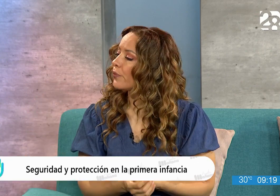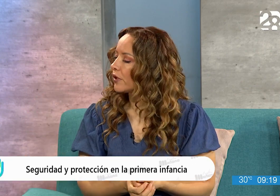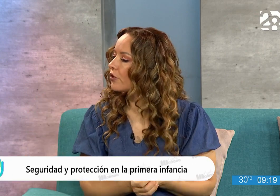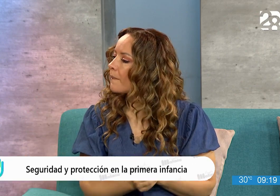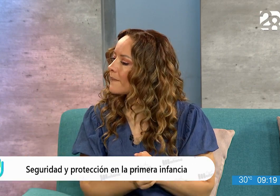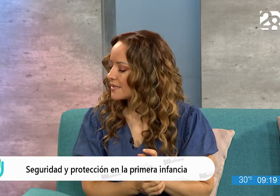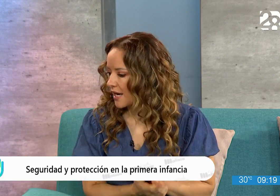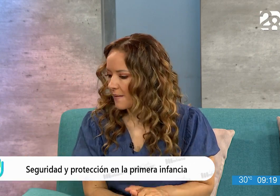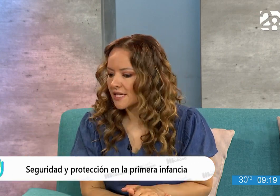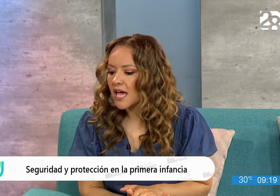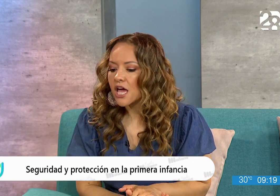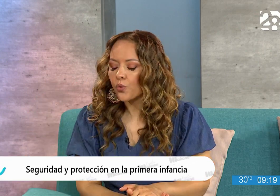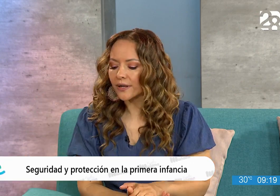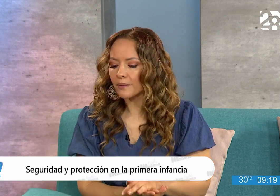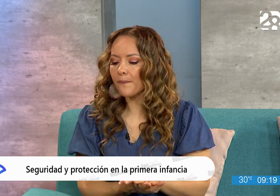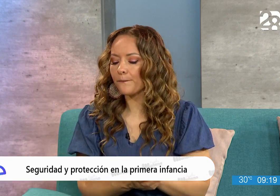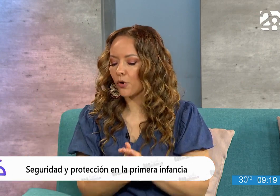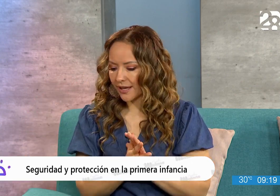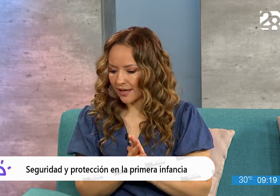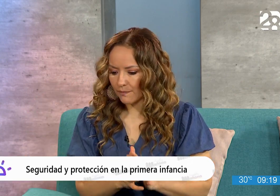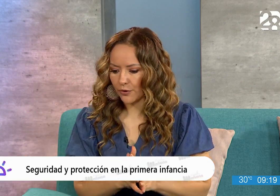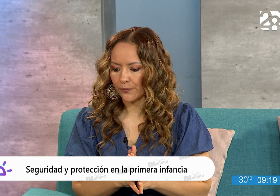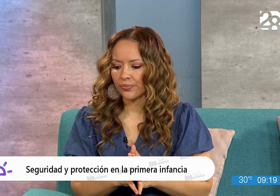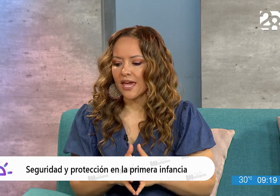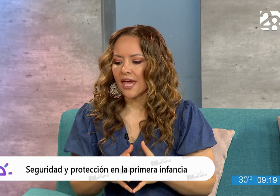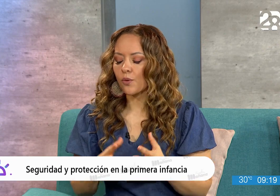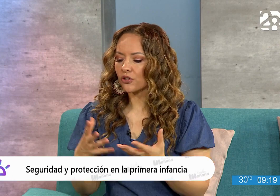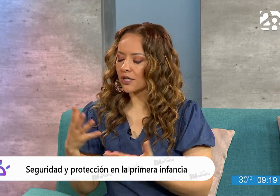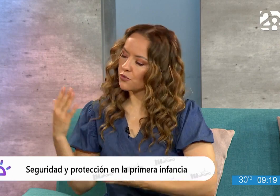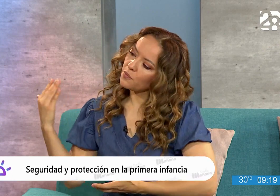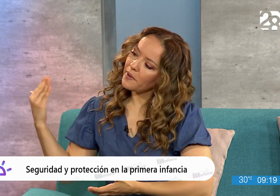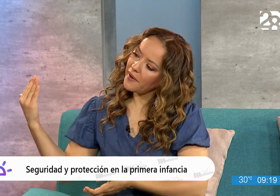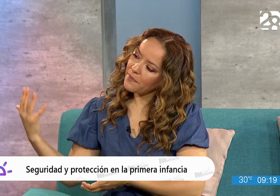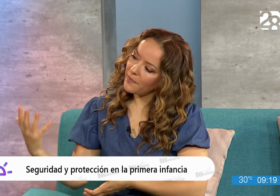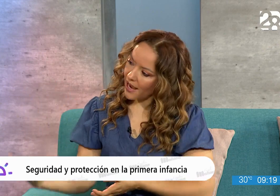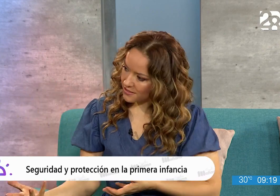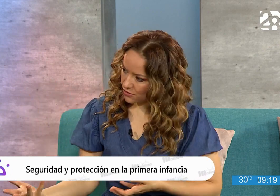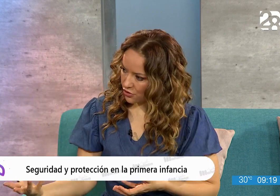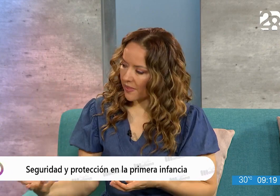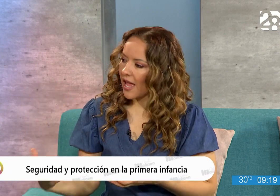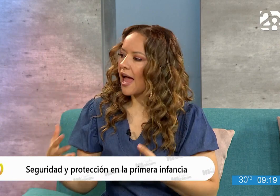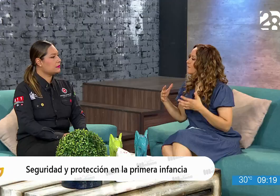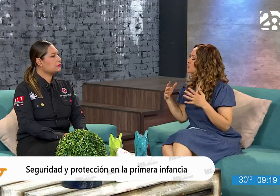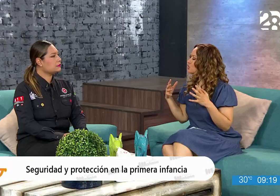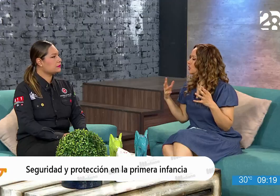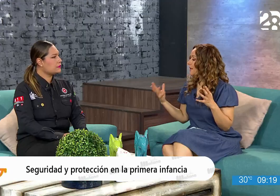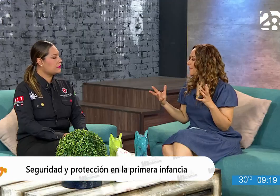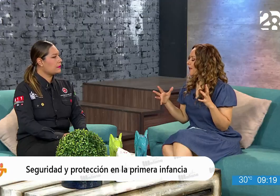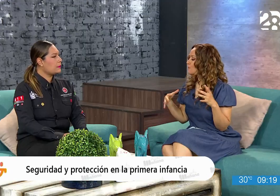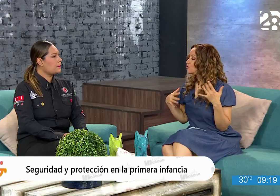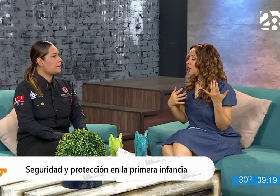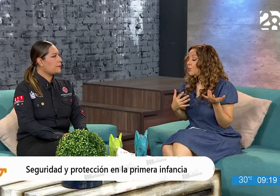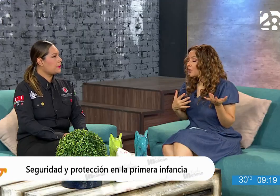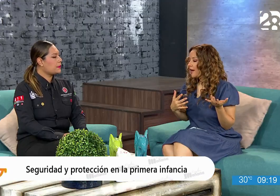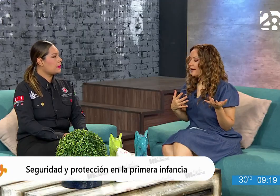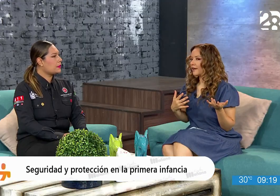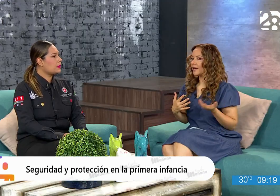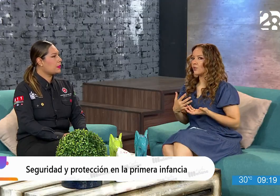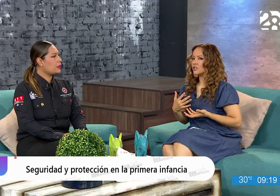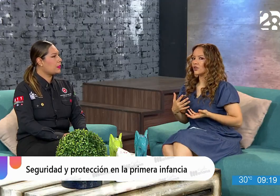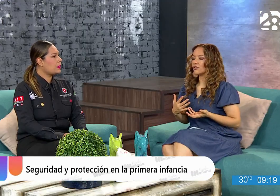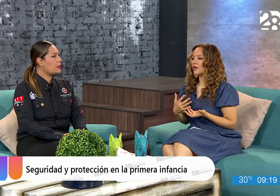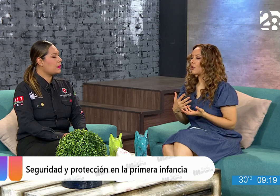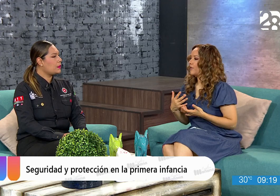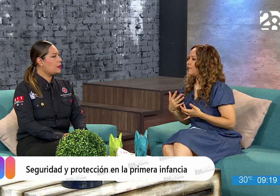cosas un poquito más graves. Cuéntame, por ejemplo, cuando tenemos un bebé de brazos, hay mucho tema y hay mucha duda